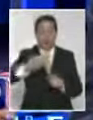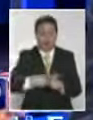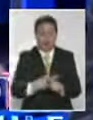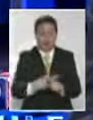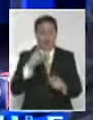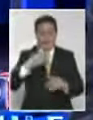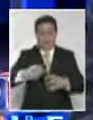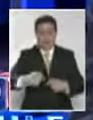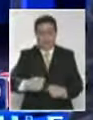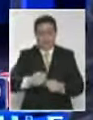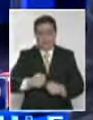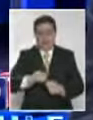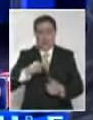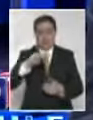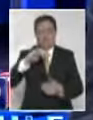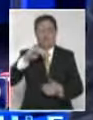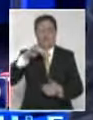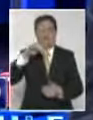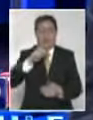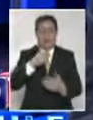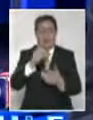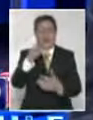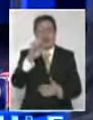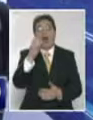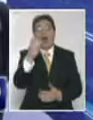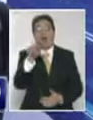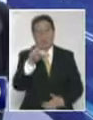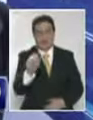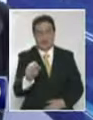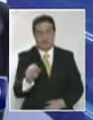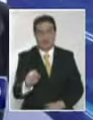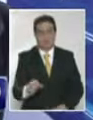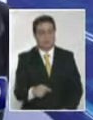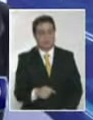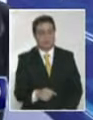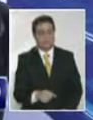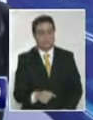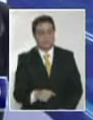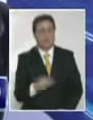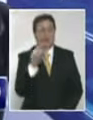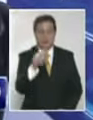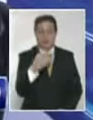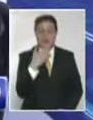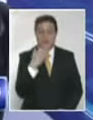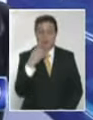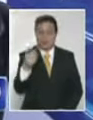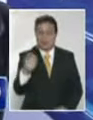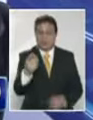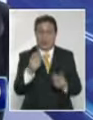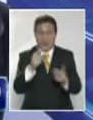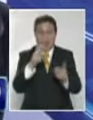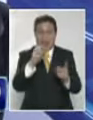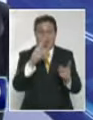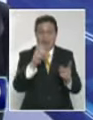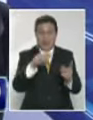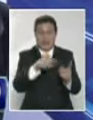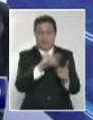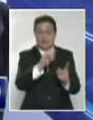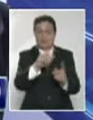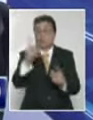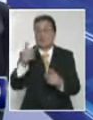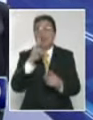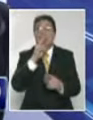maciza a esa causa. Sí. Bien, recordaba, Jorge Andrés, que Patricia, tú trabajaste en Teleanálisis,